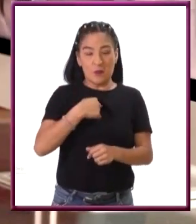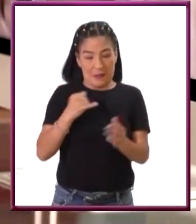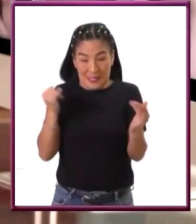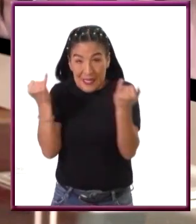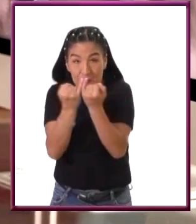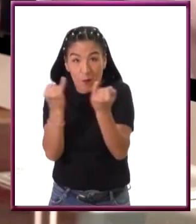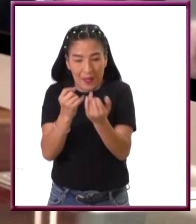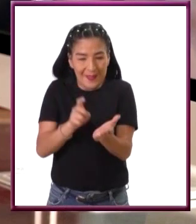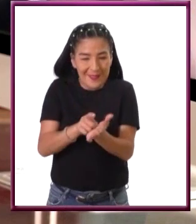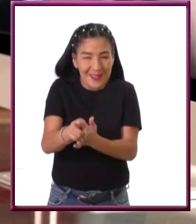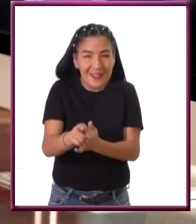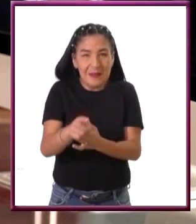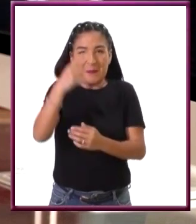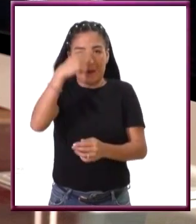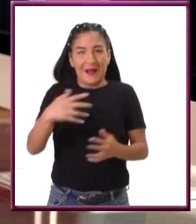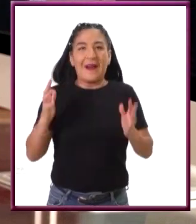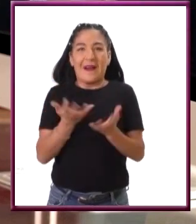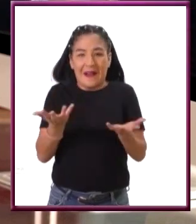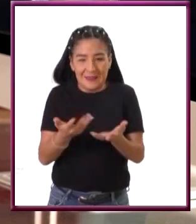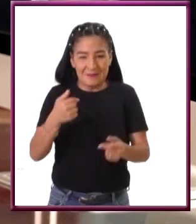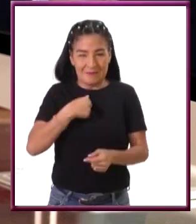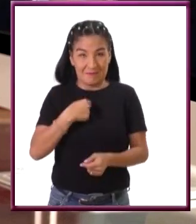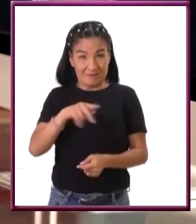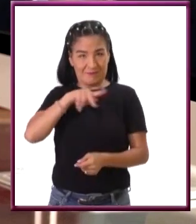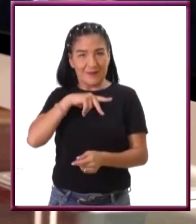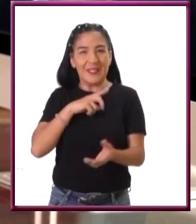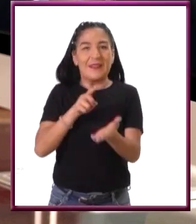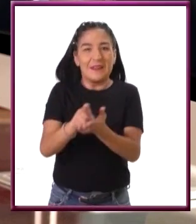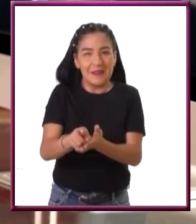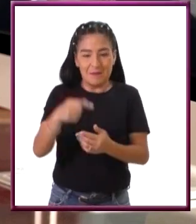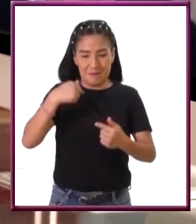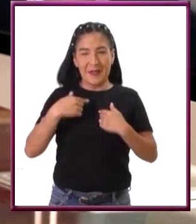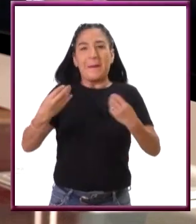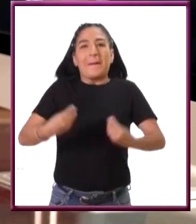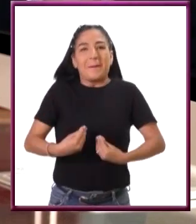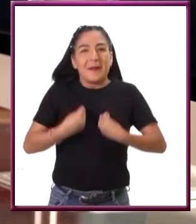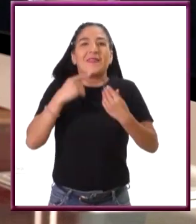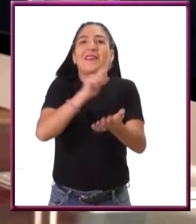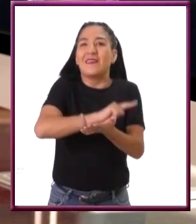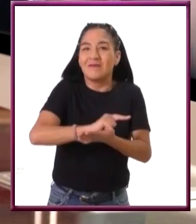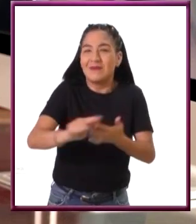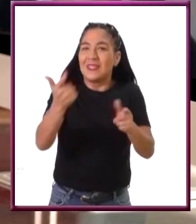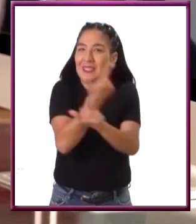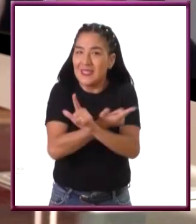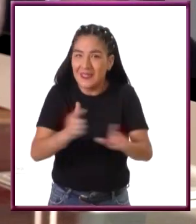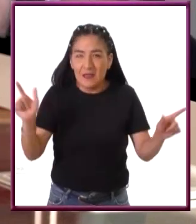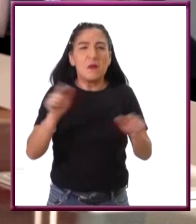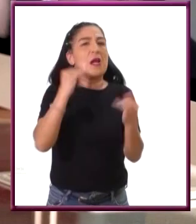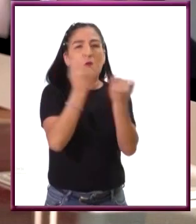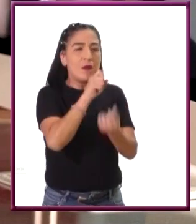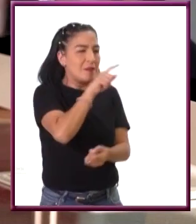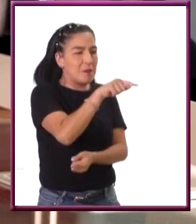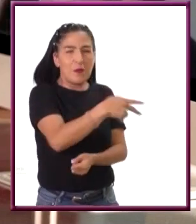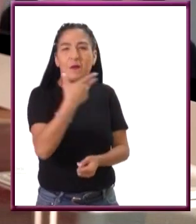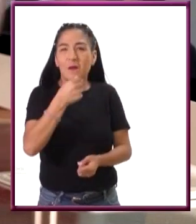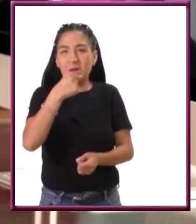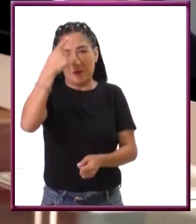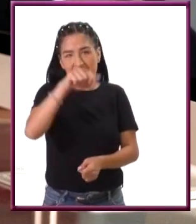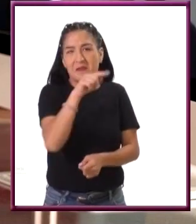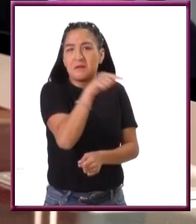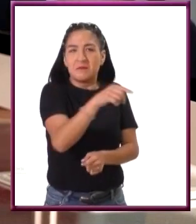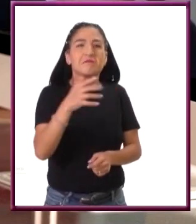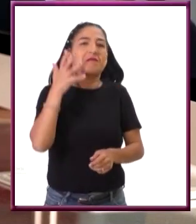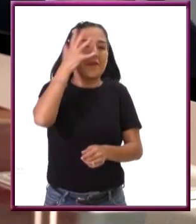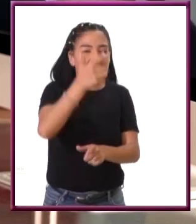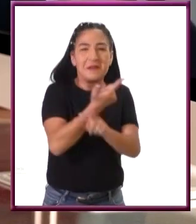tengo igual derecho a acceder a mis derechos, a mi plenitud de vida, como el hombre tiene derecho a acceder